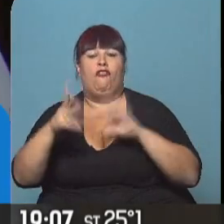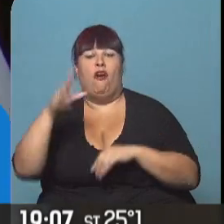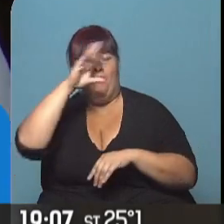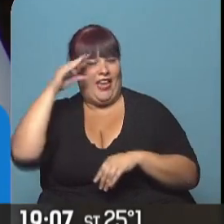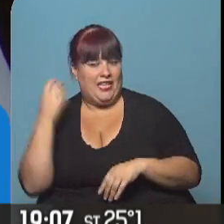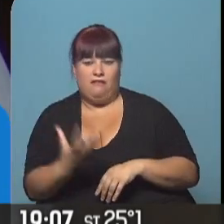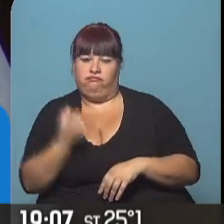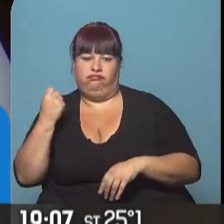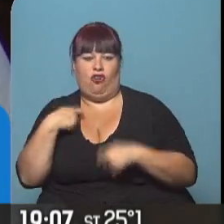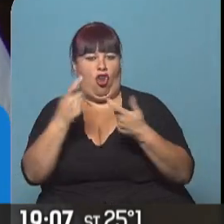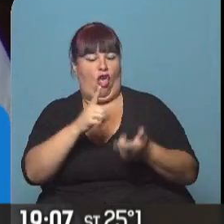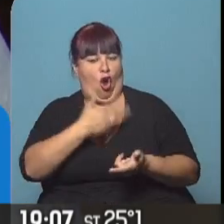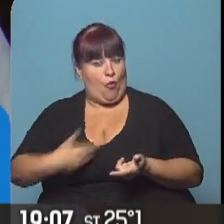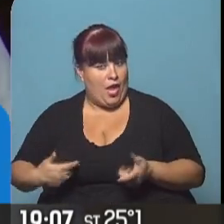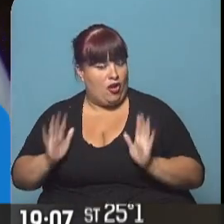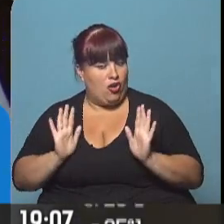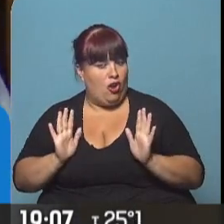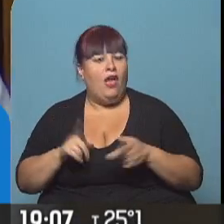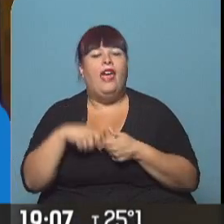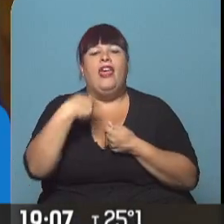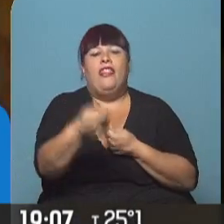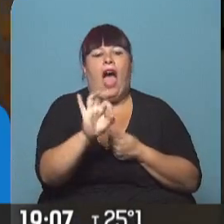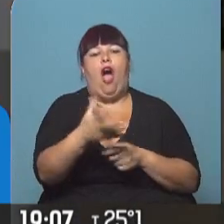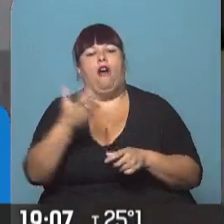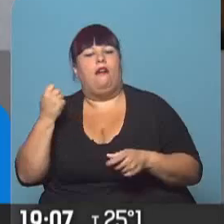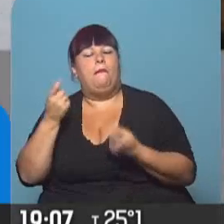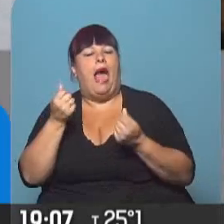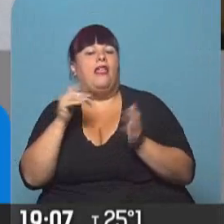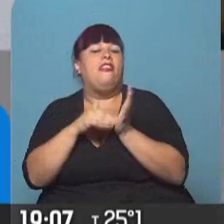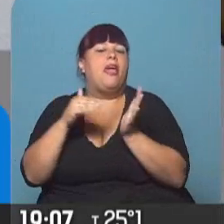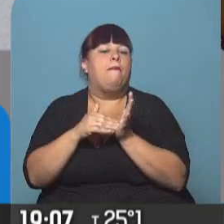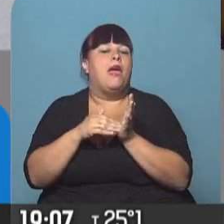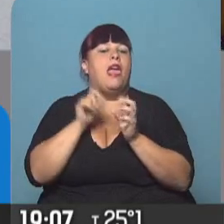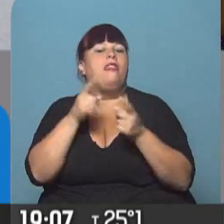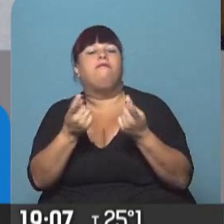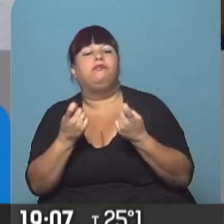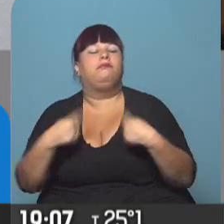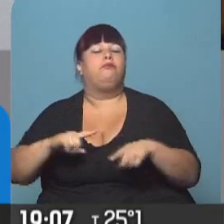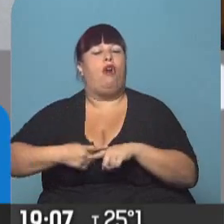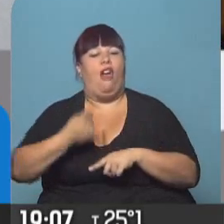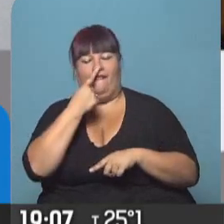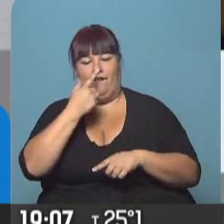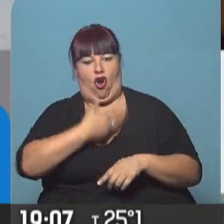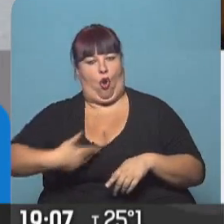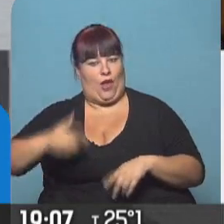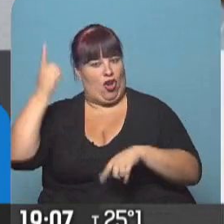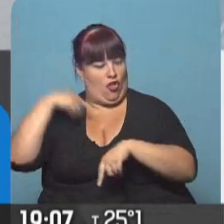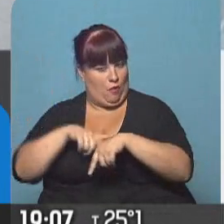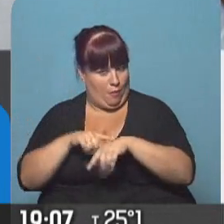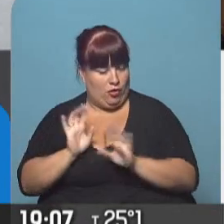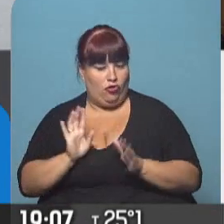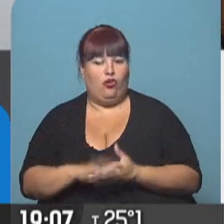Cristina Fernández de Kirchner en su gobierno de entregar o retasear esos fondos de acuerdo a cuáles fueran las necesidades políticas del gobierno en aquel